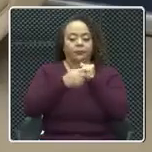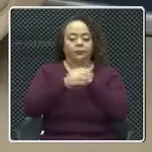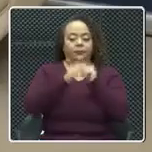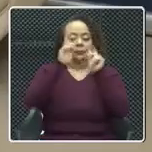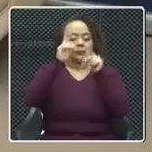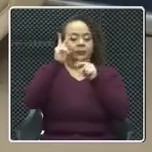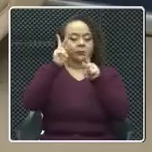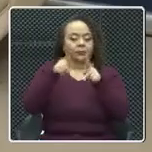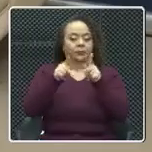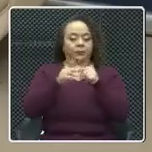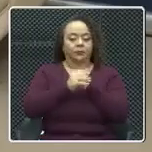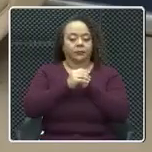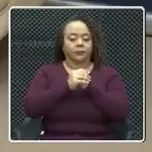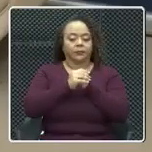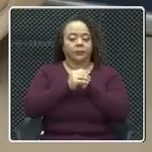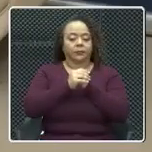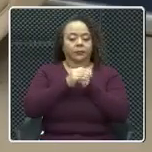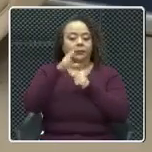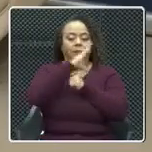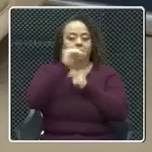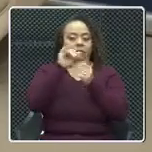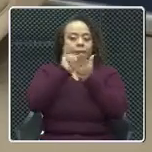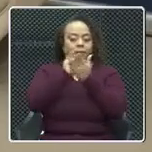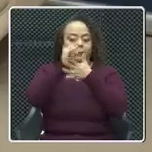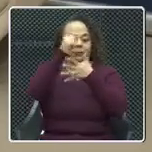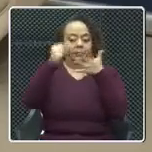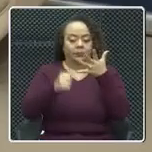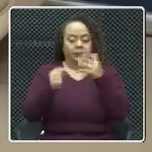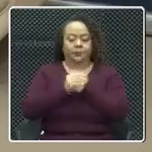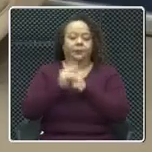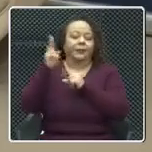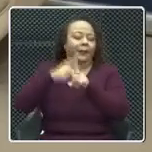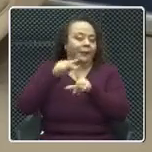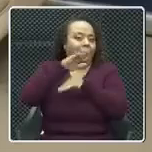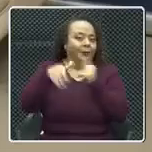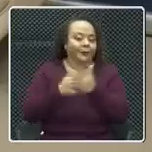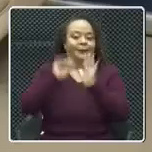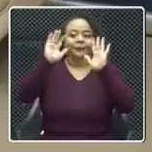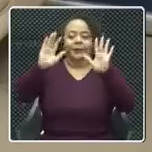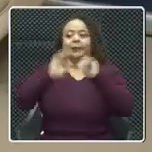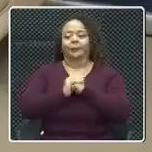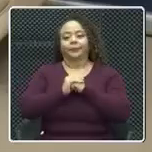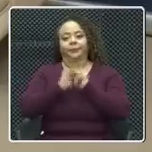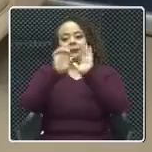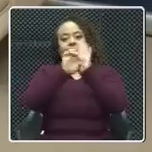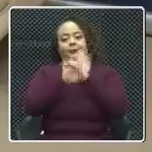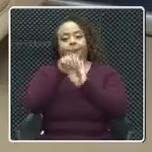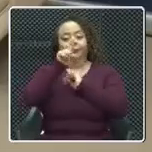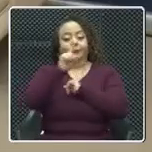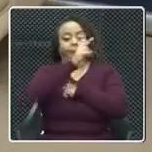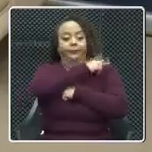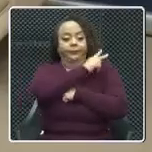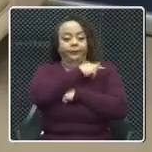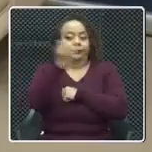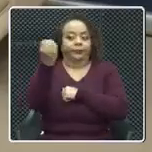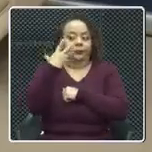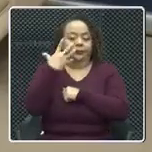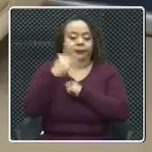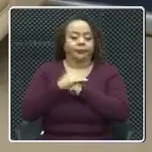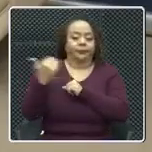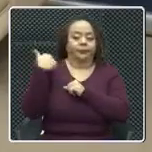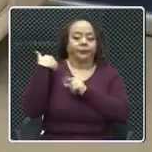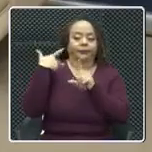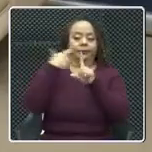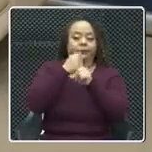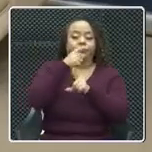la diferenciación en temas de factores, pero eso aplica en todo. Por ejemplo, okay, si a usted llega, no sé, su patrono me envió un aviso de accidente donde